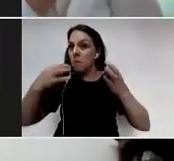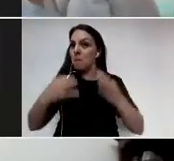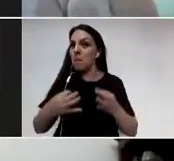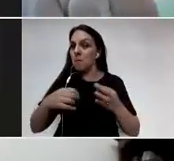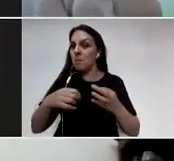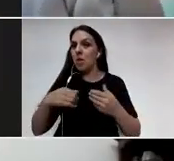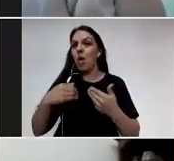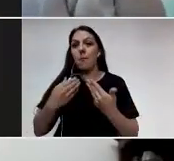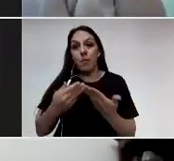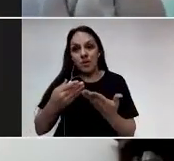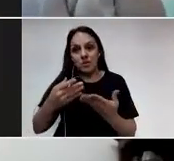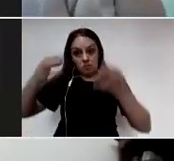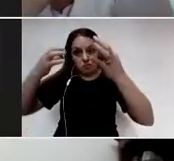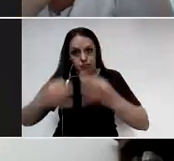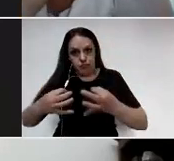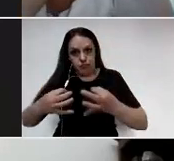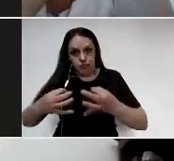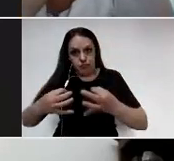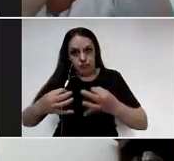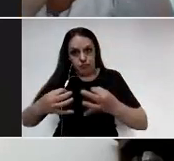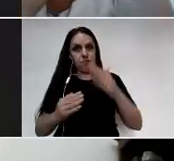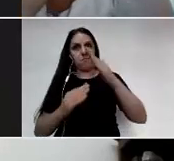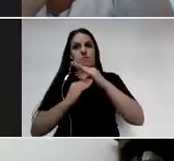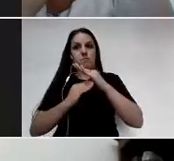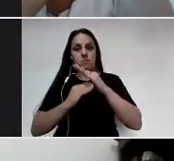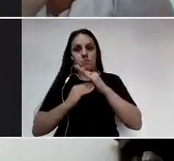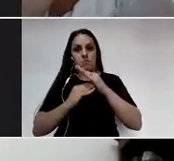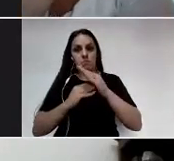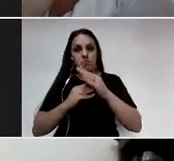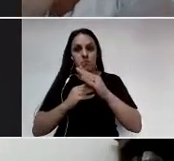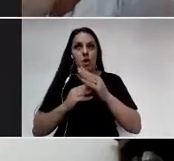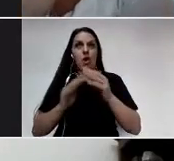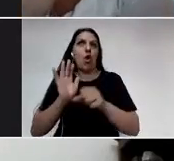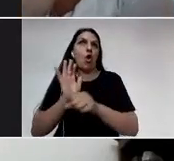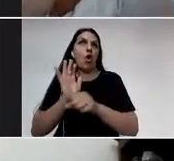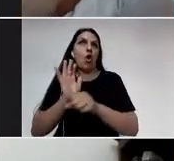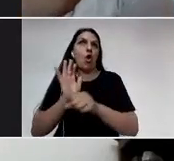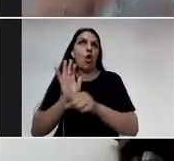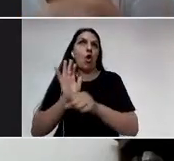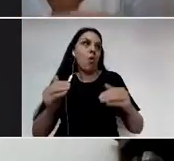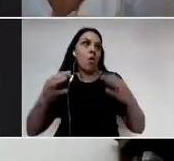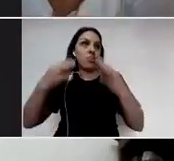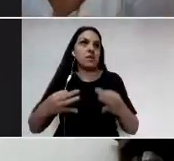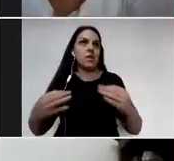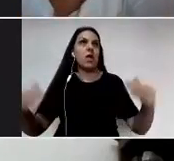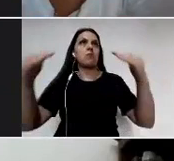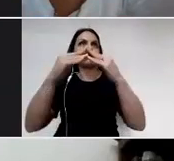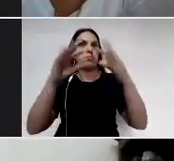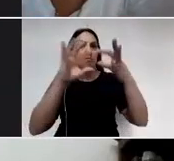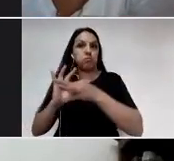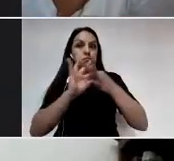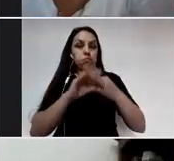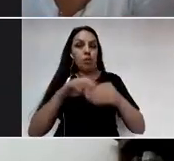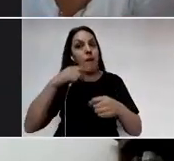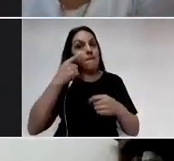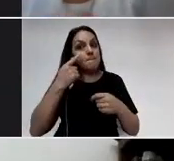tan grande junto con la igualdad van como de la mano ¿eh? entonces en todo lo demás en todo lo demás y en